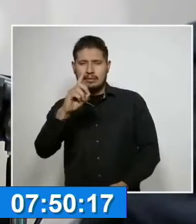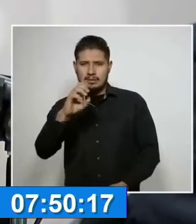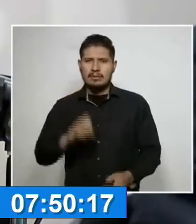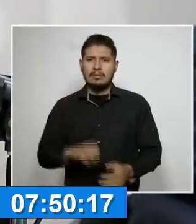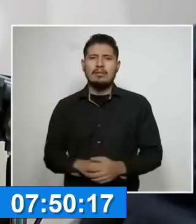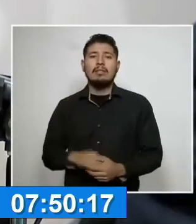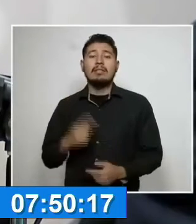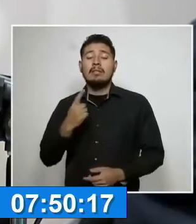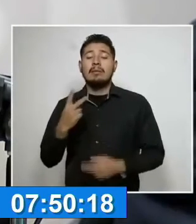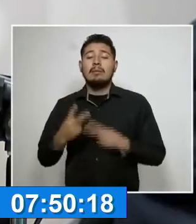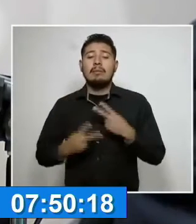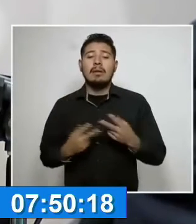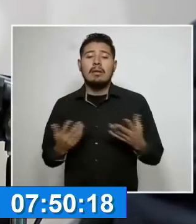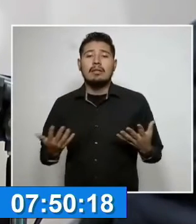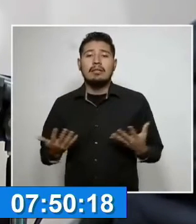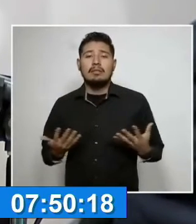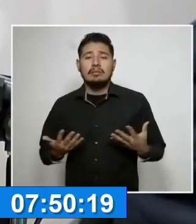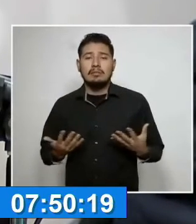de que van a ser